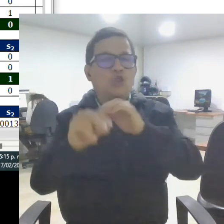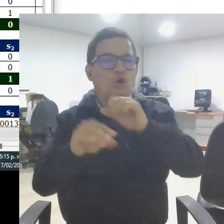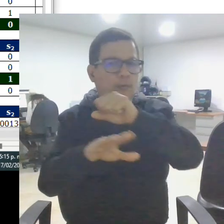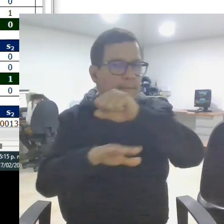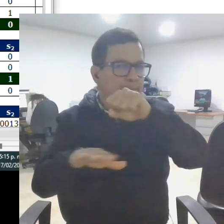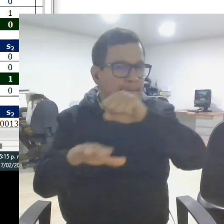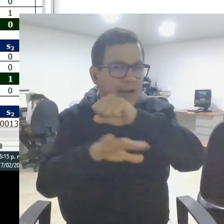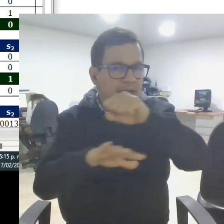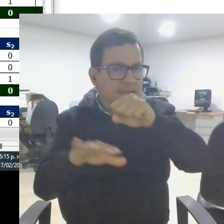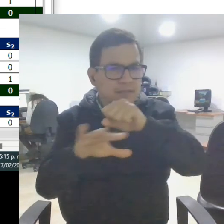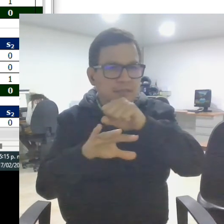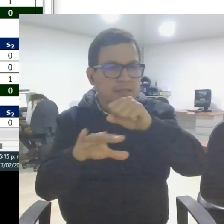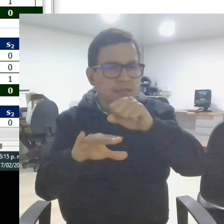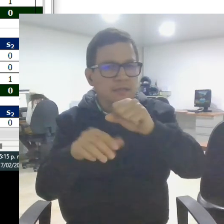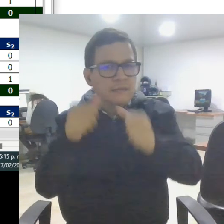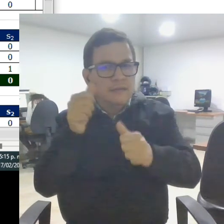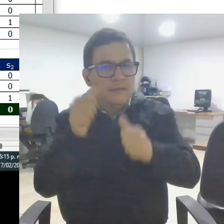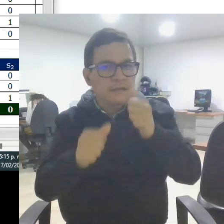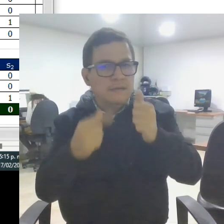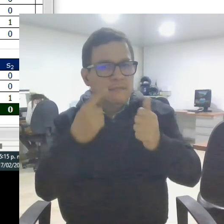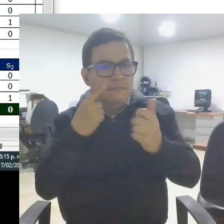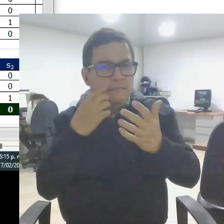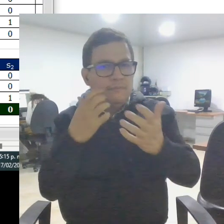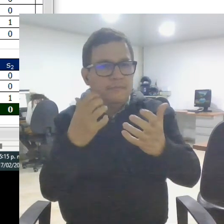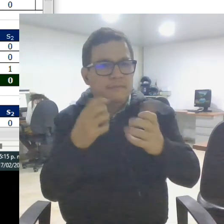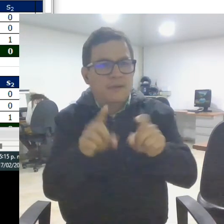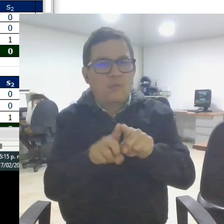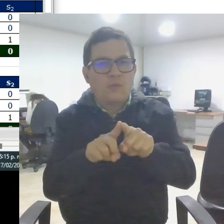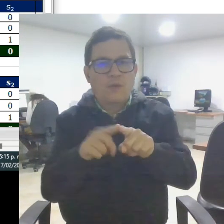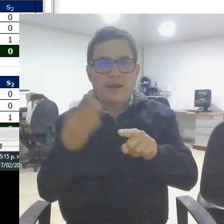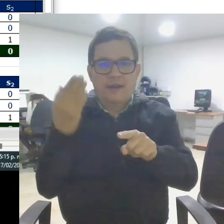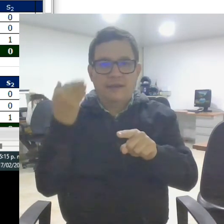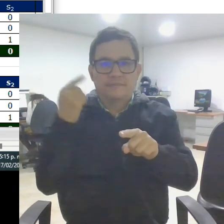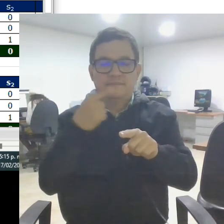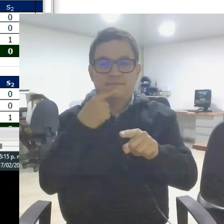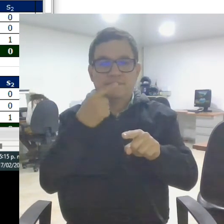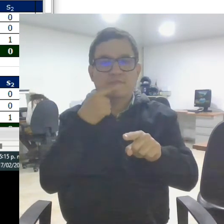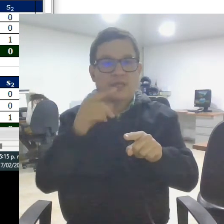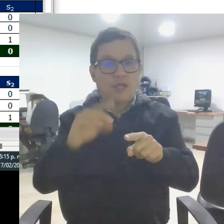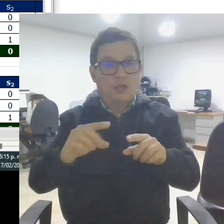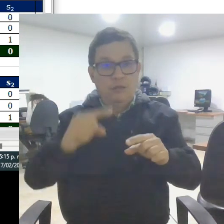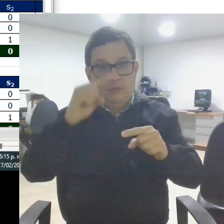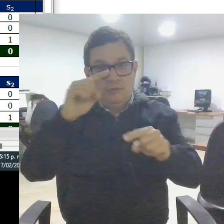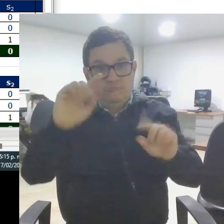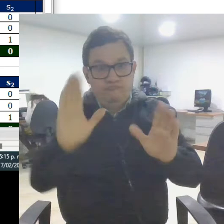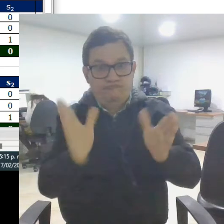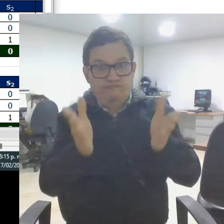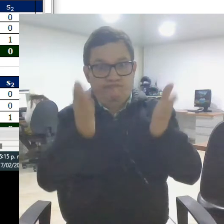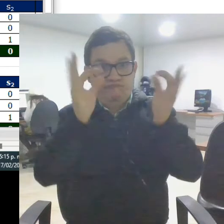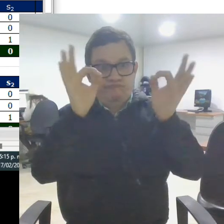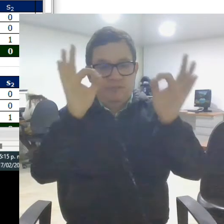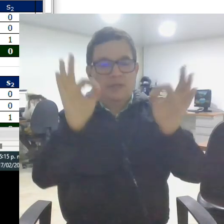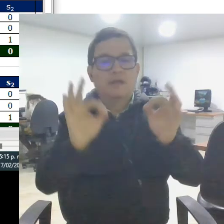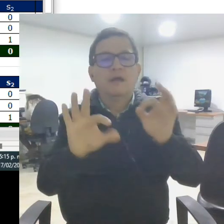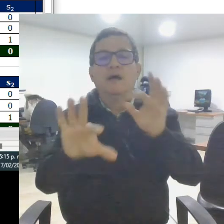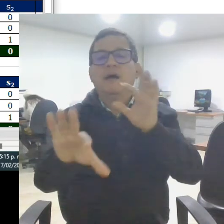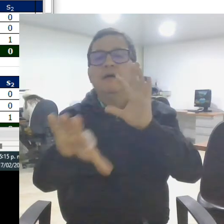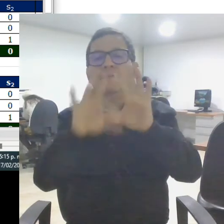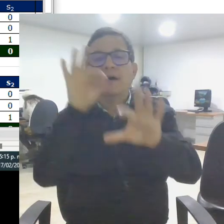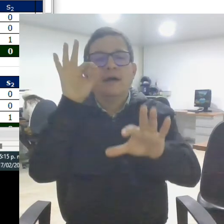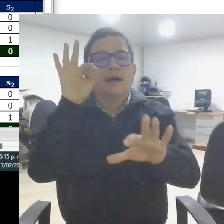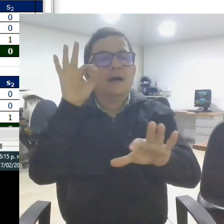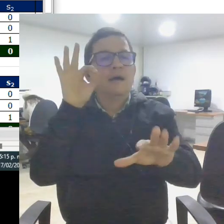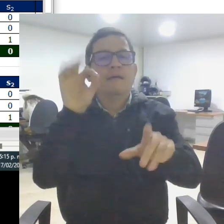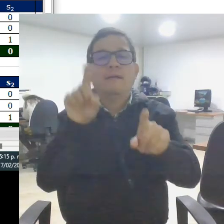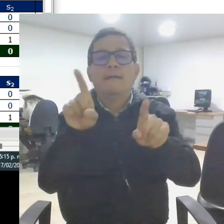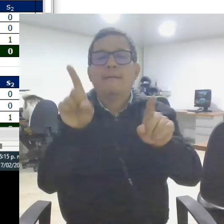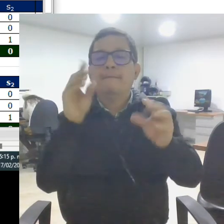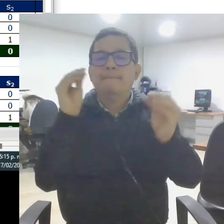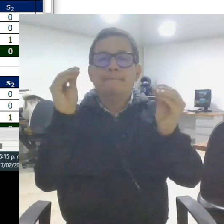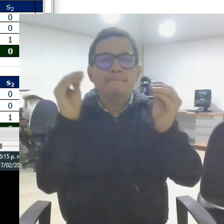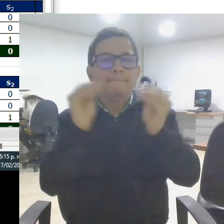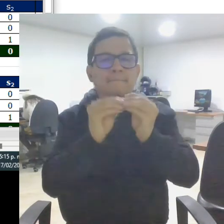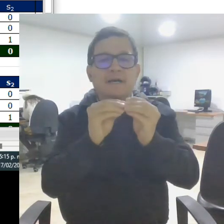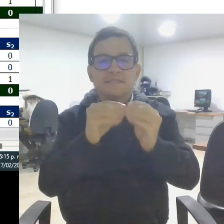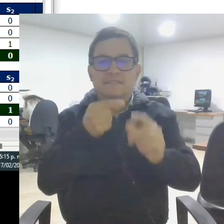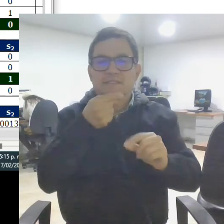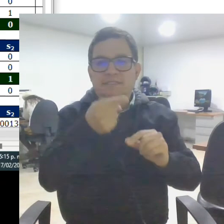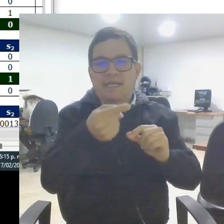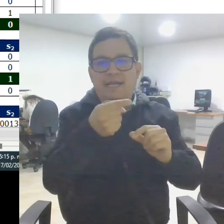condición de optimidad, es decir, lo que mencionaban acá de optimidad, que era seleccionar el número más